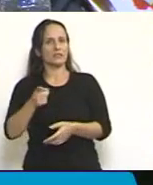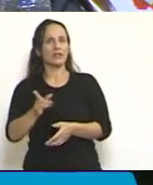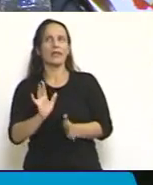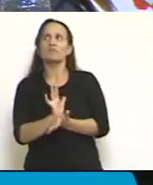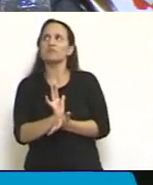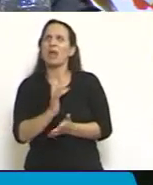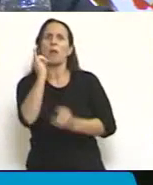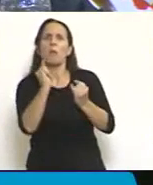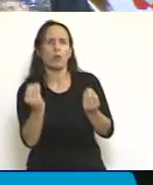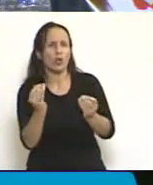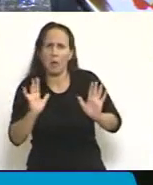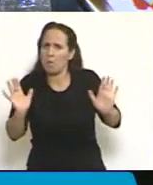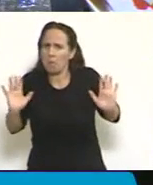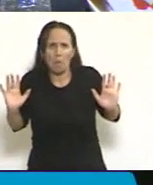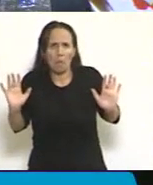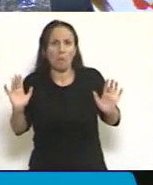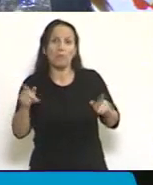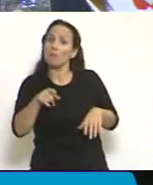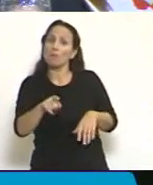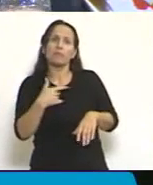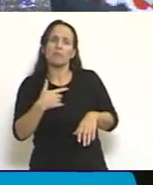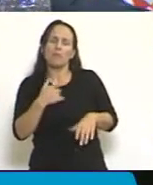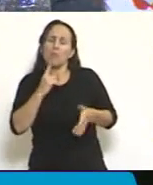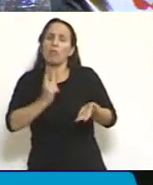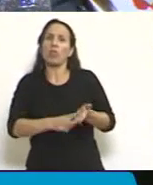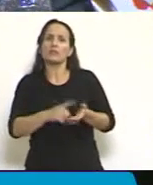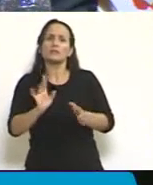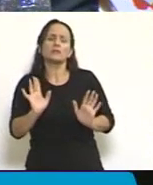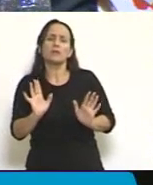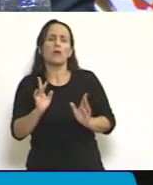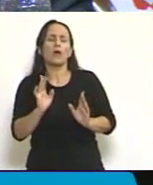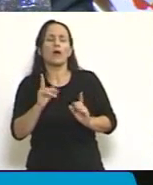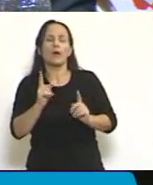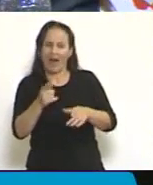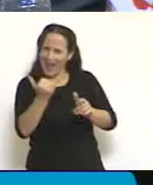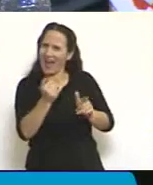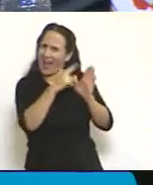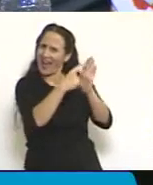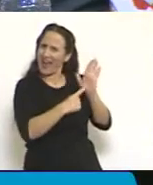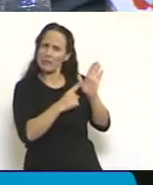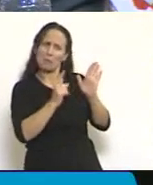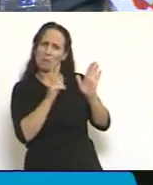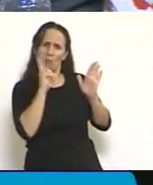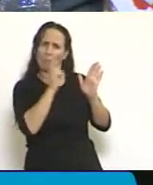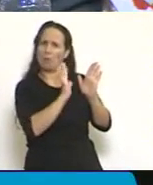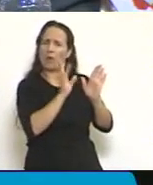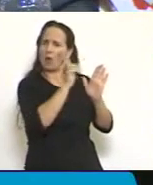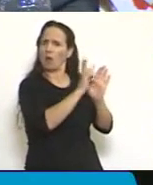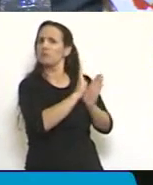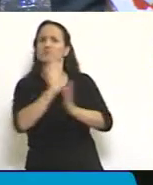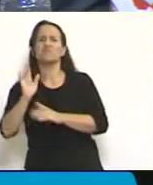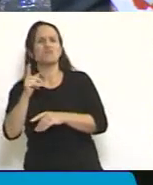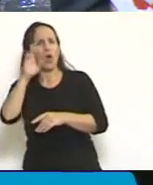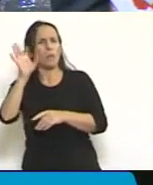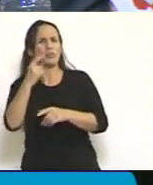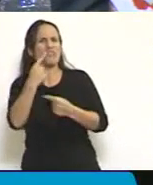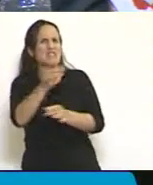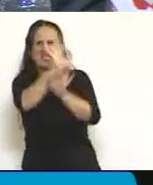Respecto del informe de ANSES, está claro que la Auditoría General de la Nación sistemáticamente